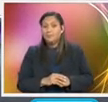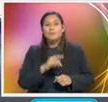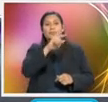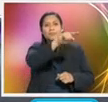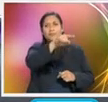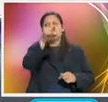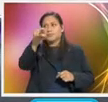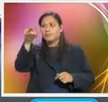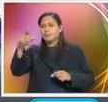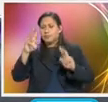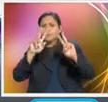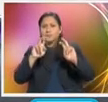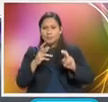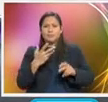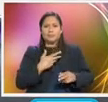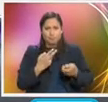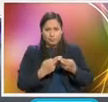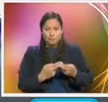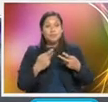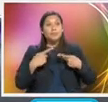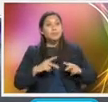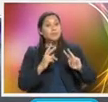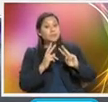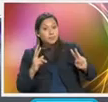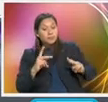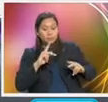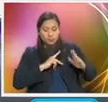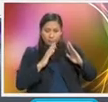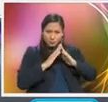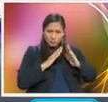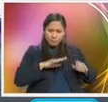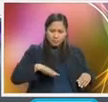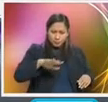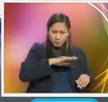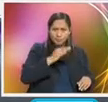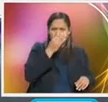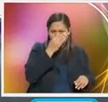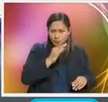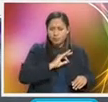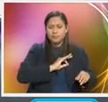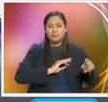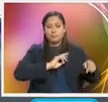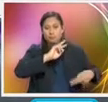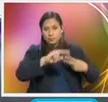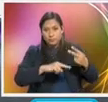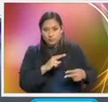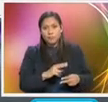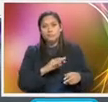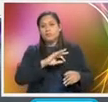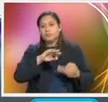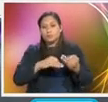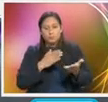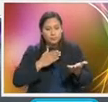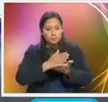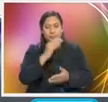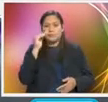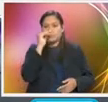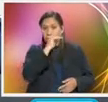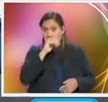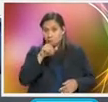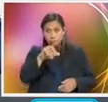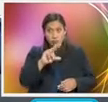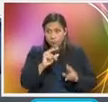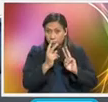ciudad, así que para los vecinos que vayan a estos espacios, a estos conciertos que son todos entrada gratuita, y si no